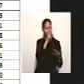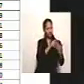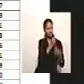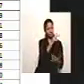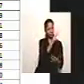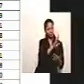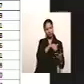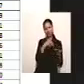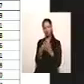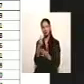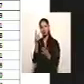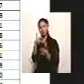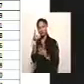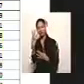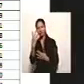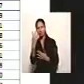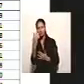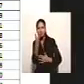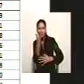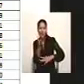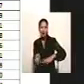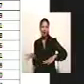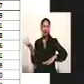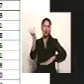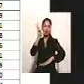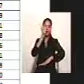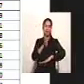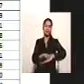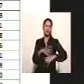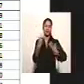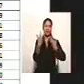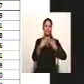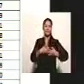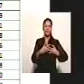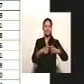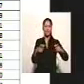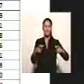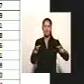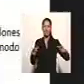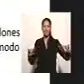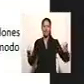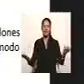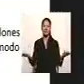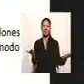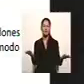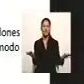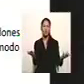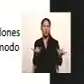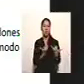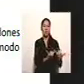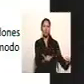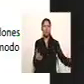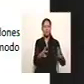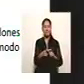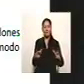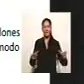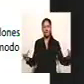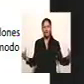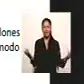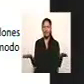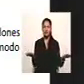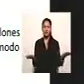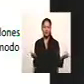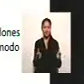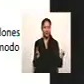el año 2014 logró triplicar el número de empresas prestadoras de servicio. Ahora uno se